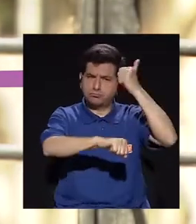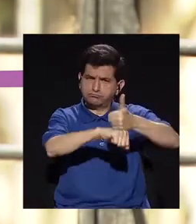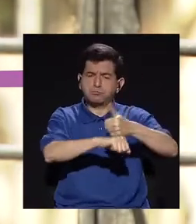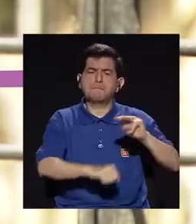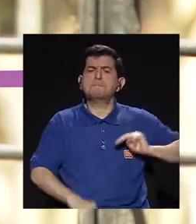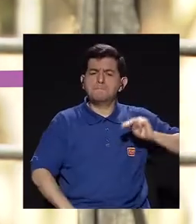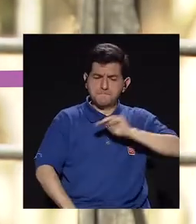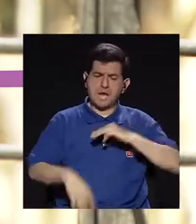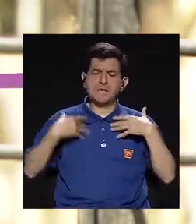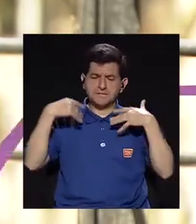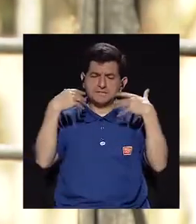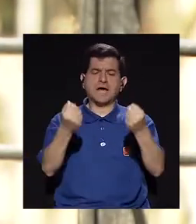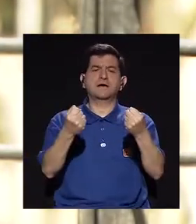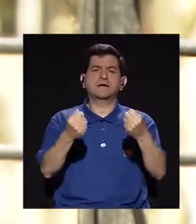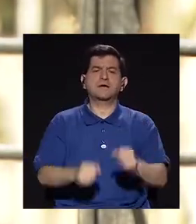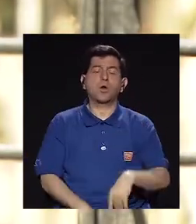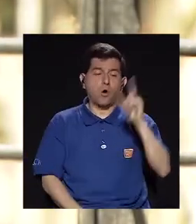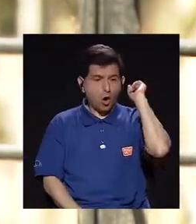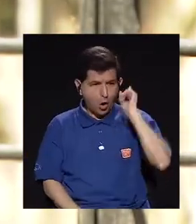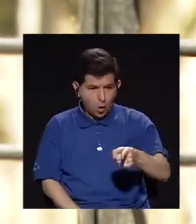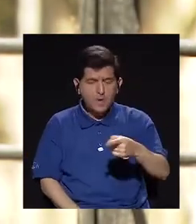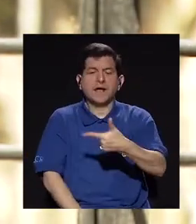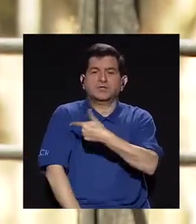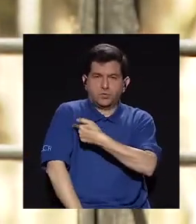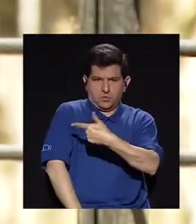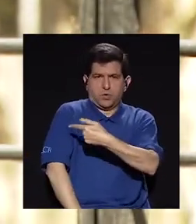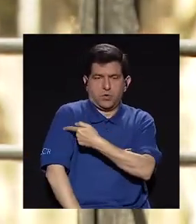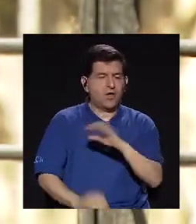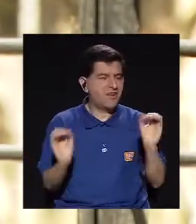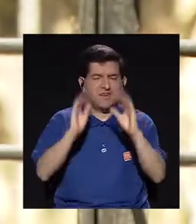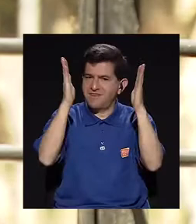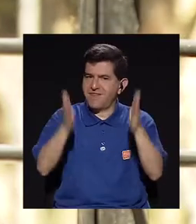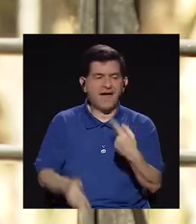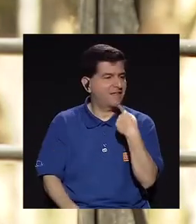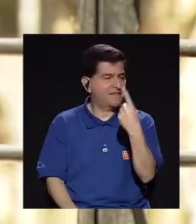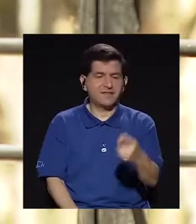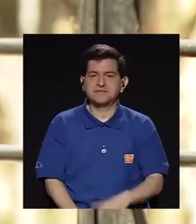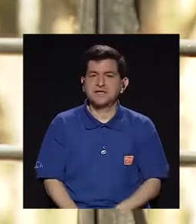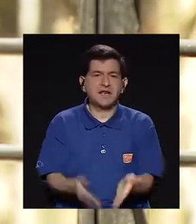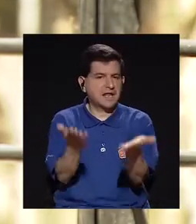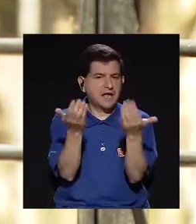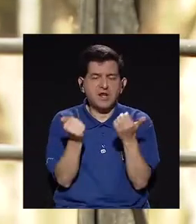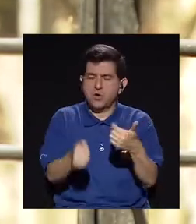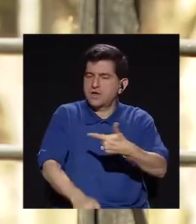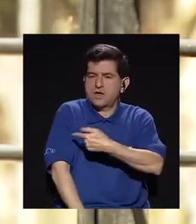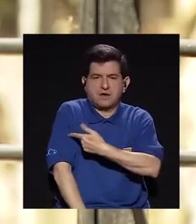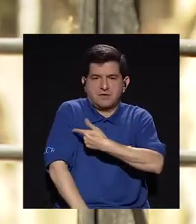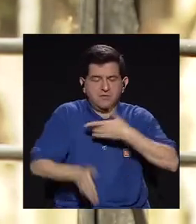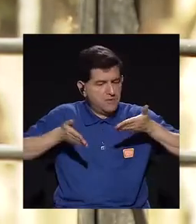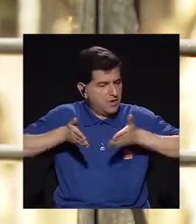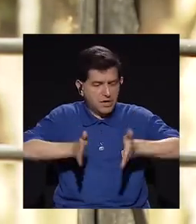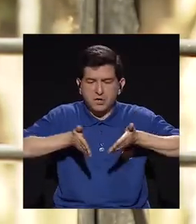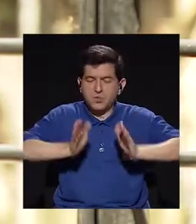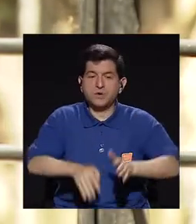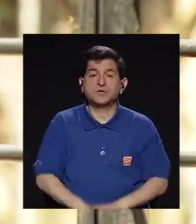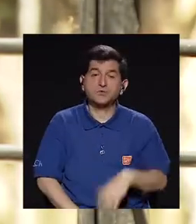promulgó en el Ministerio de Salud y es la obligatoriedad de la vacunación. O sea, nadie puede decir que no quiere vacunar a sus hijos.